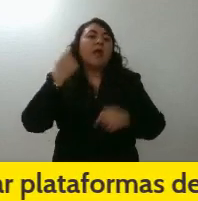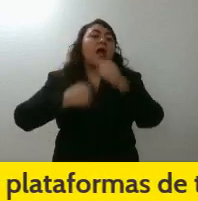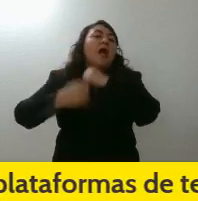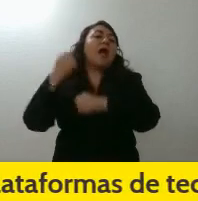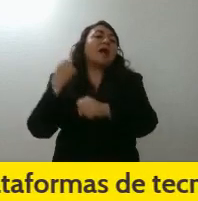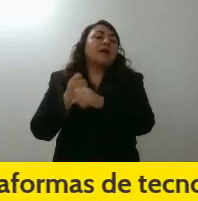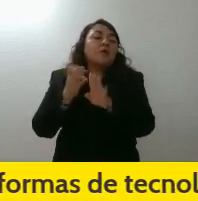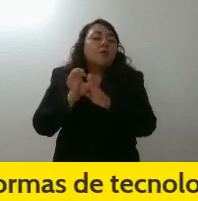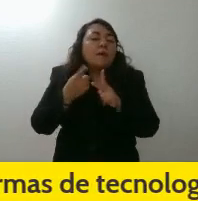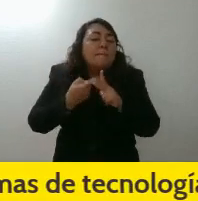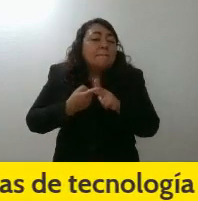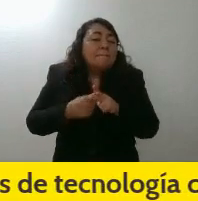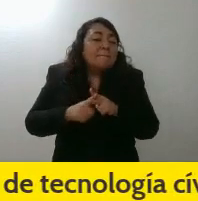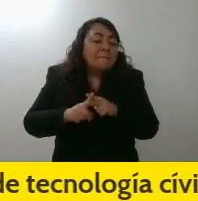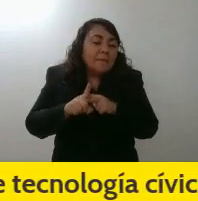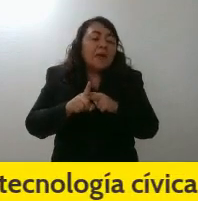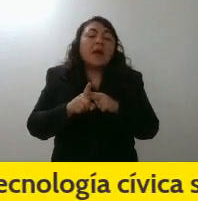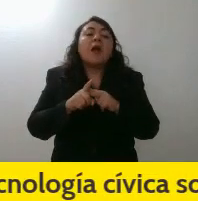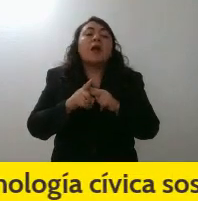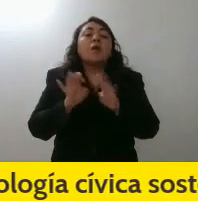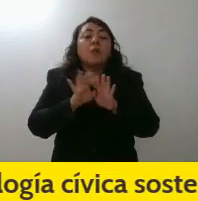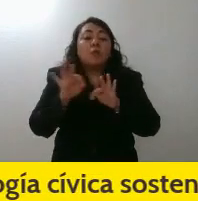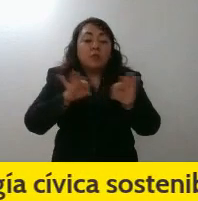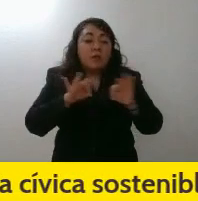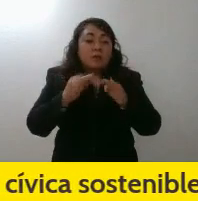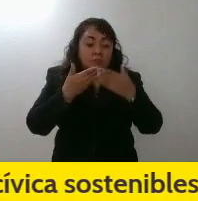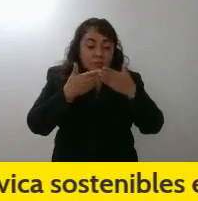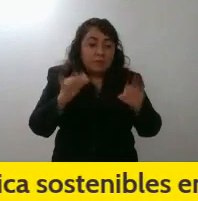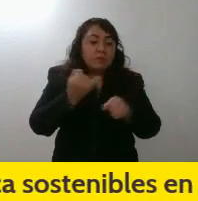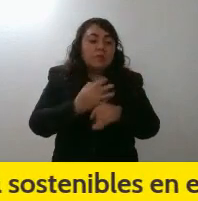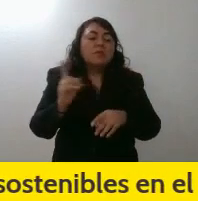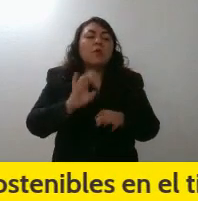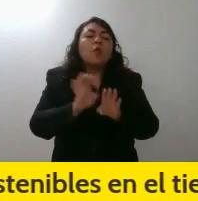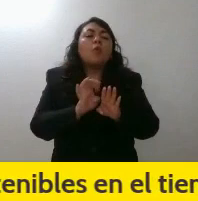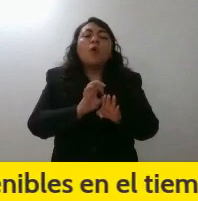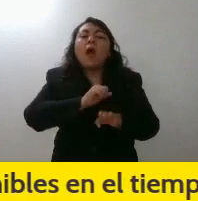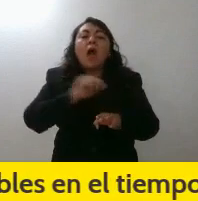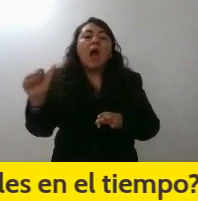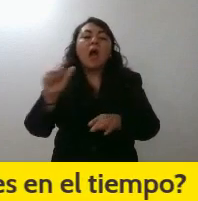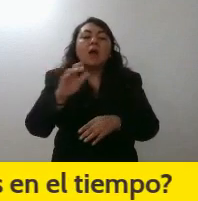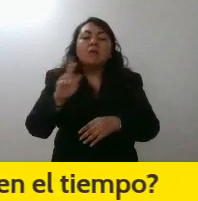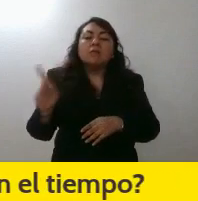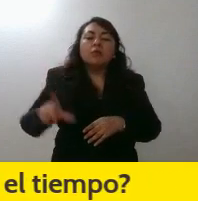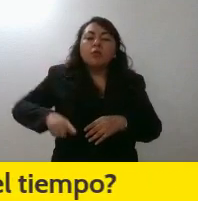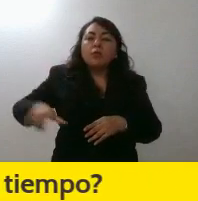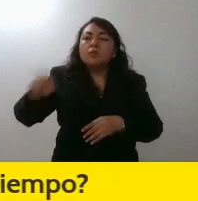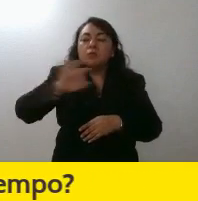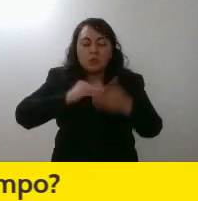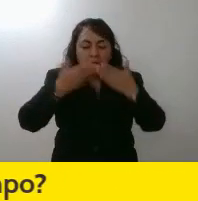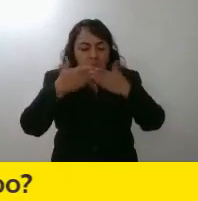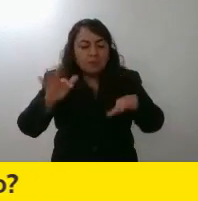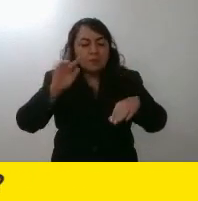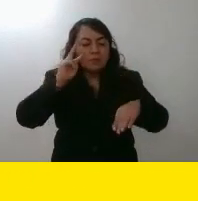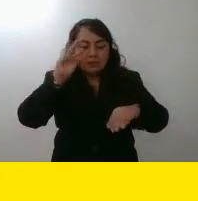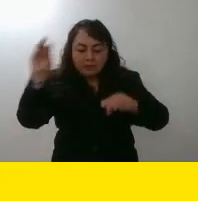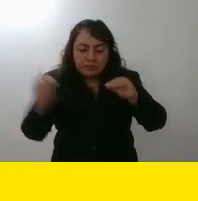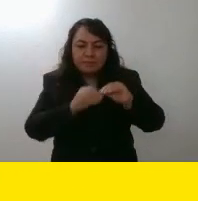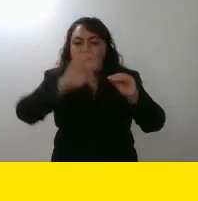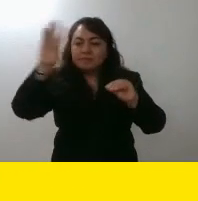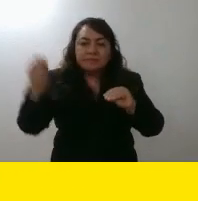atrás. Y no se trabajaba tampoco con datos abiertos, sino como con información pública que se iba encontrando y se iba